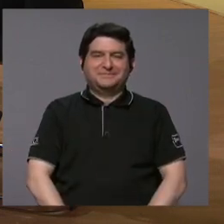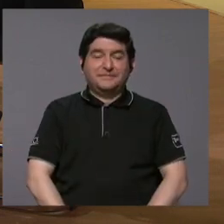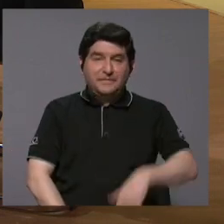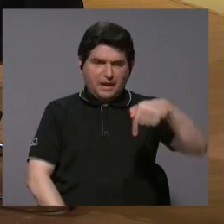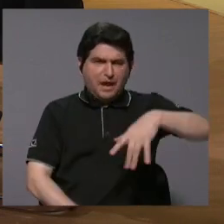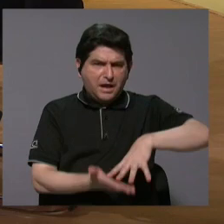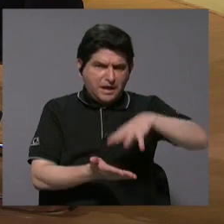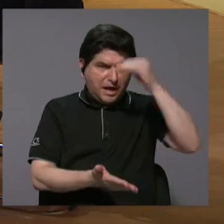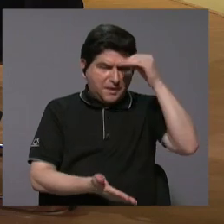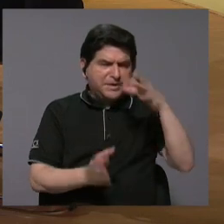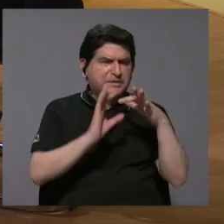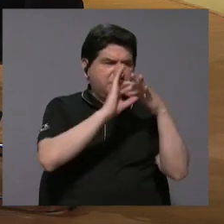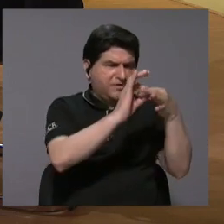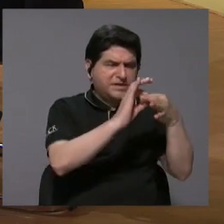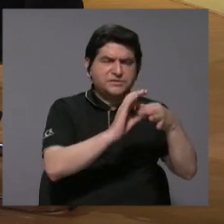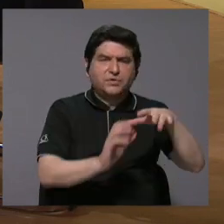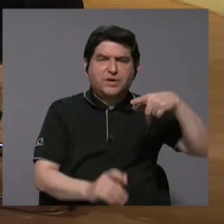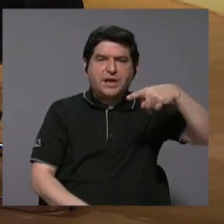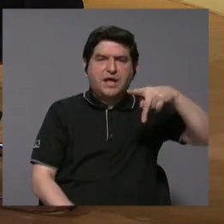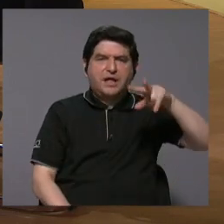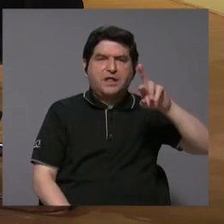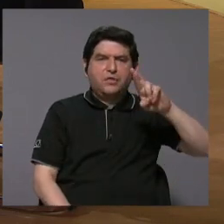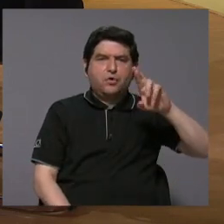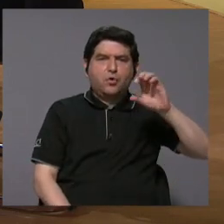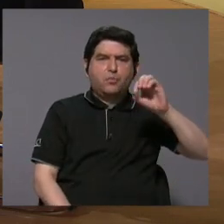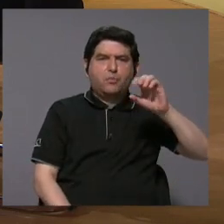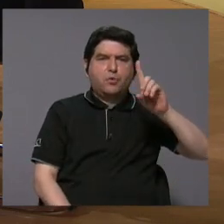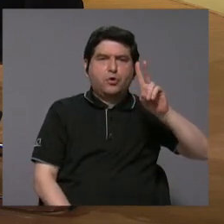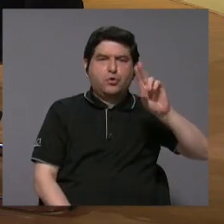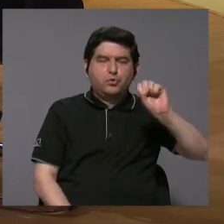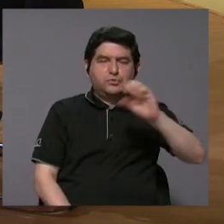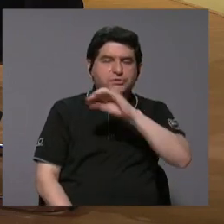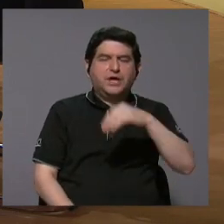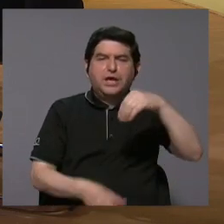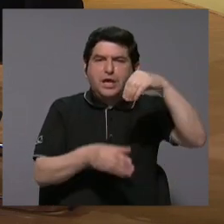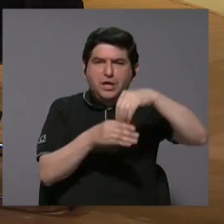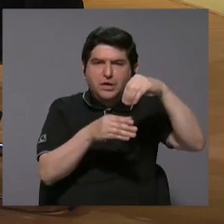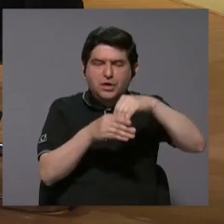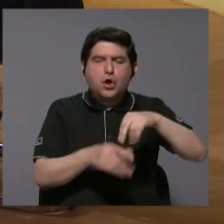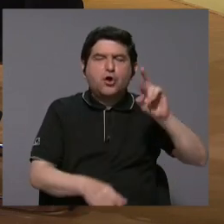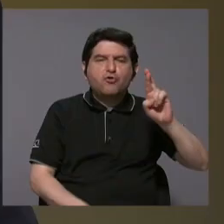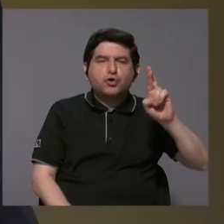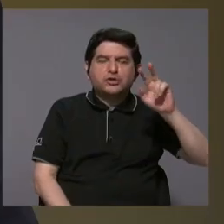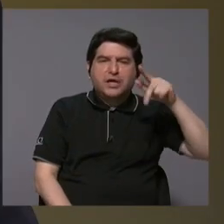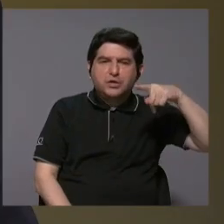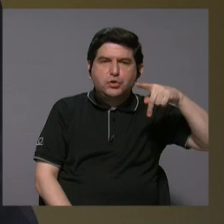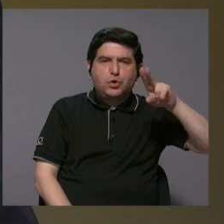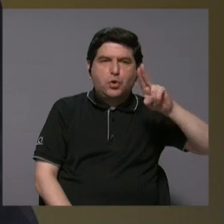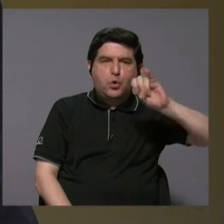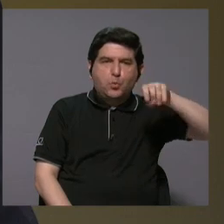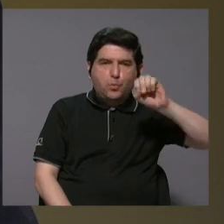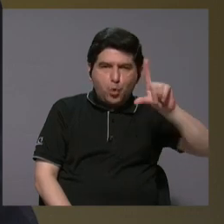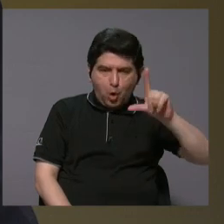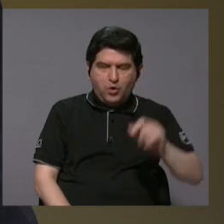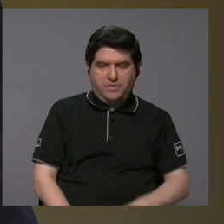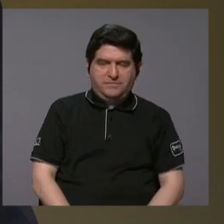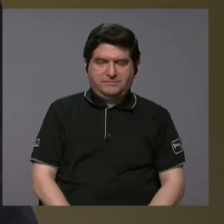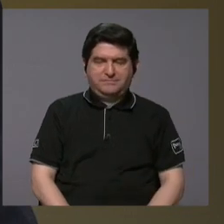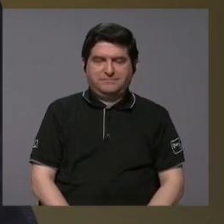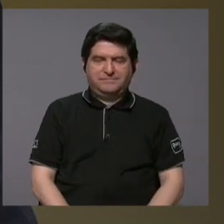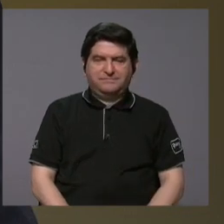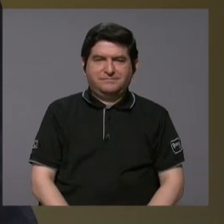aprendiendo de PRODUS, aprendiendo de la contribución de don Rosendo Pujol,